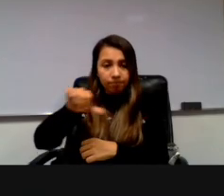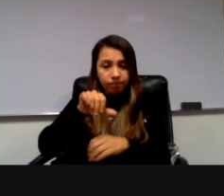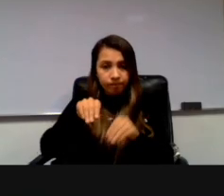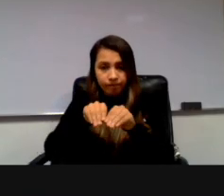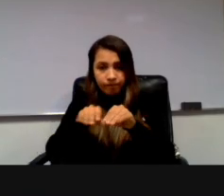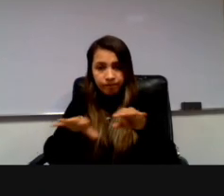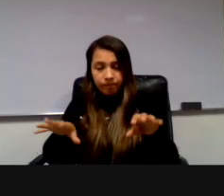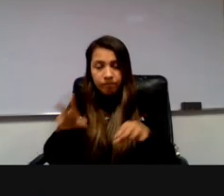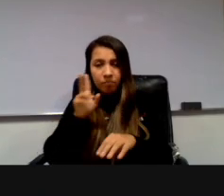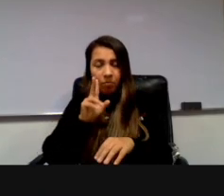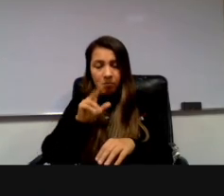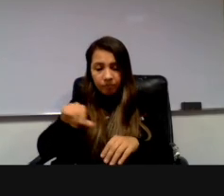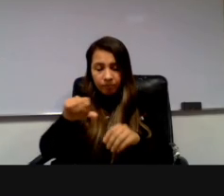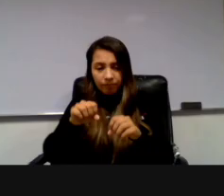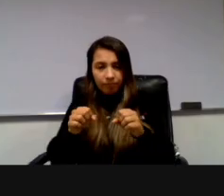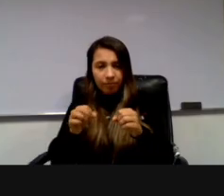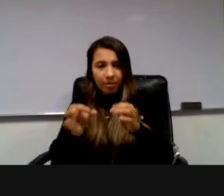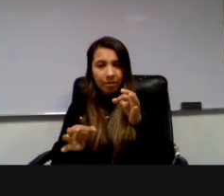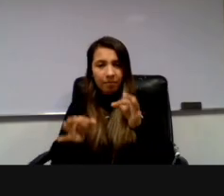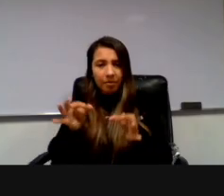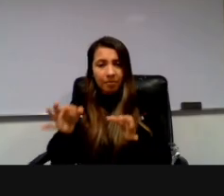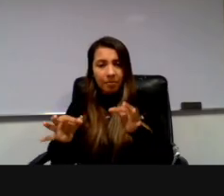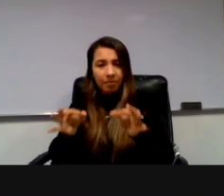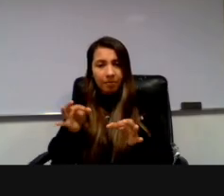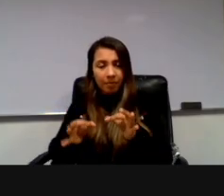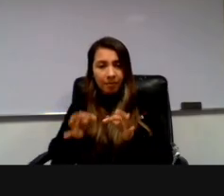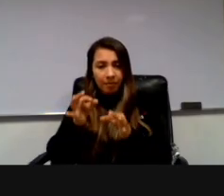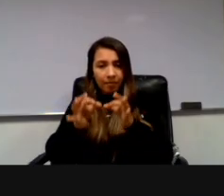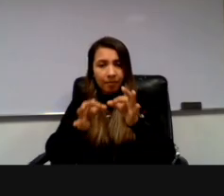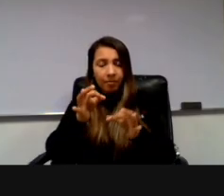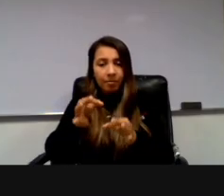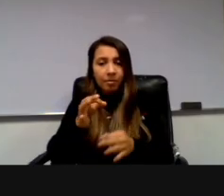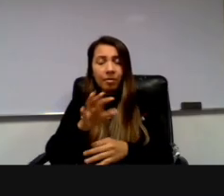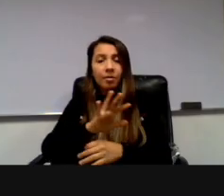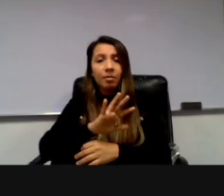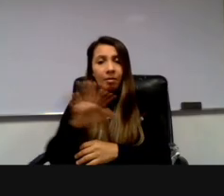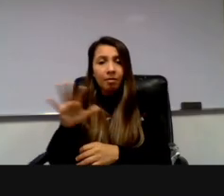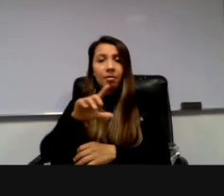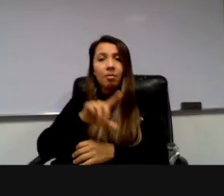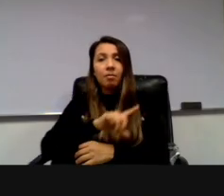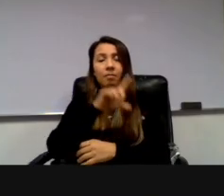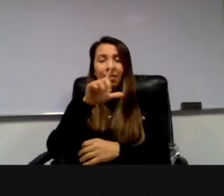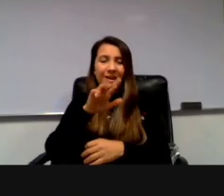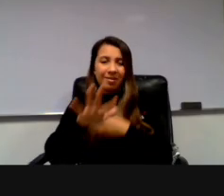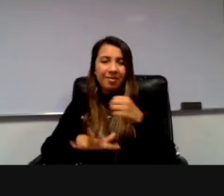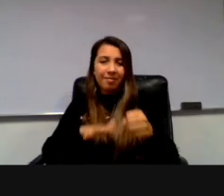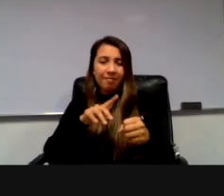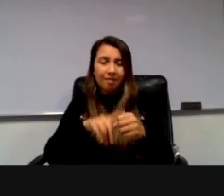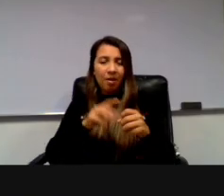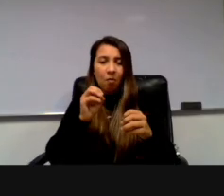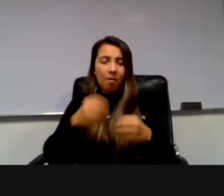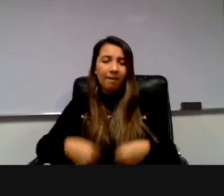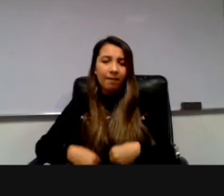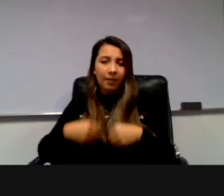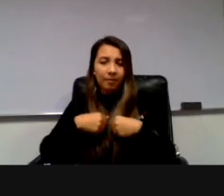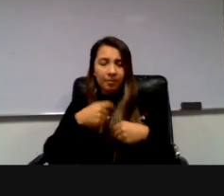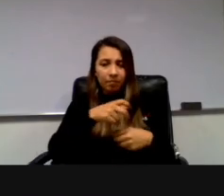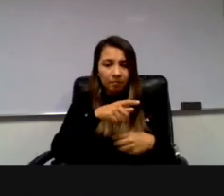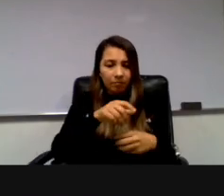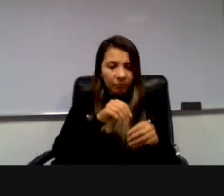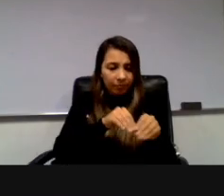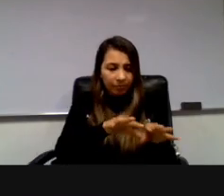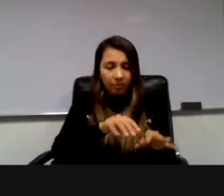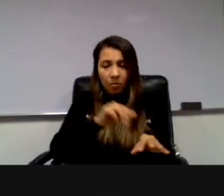patrón de manchas que se generaban en estos geles y luego para distintos seres vivos y luego comparar estos patrones de manchas,